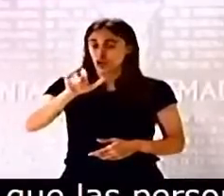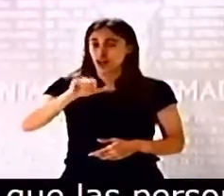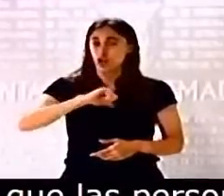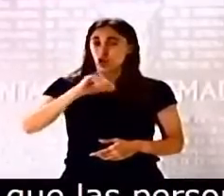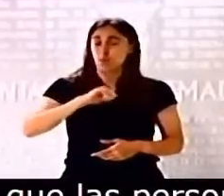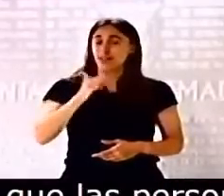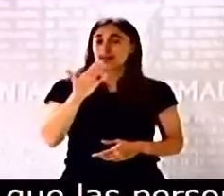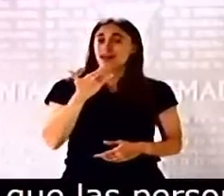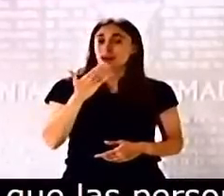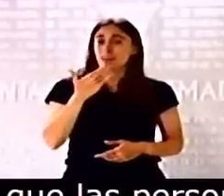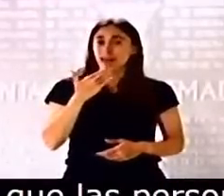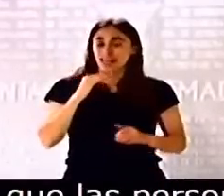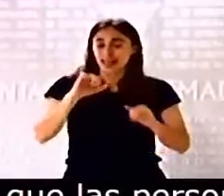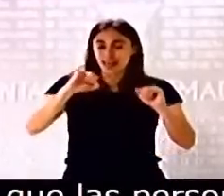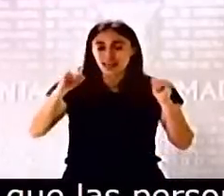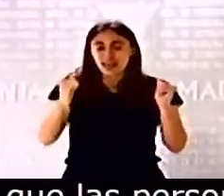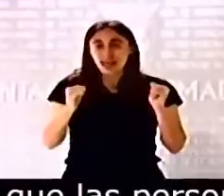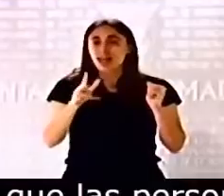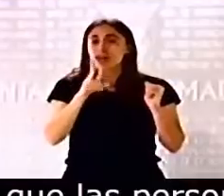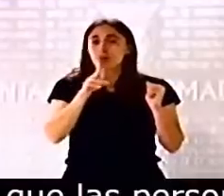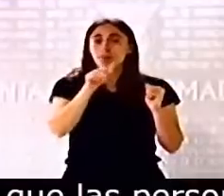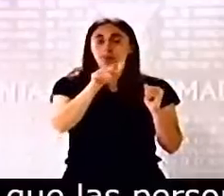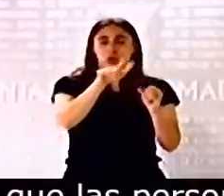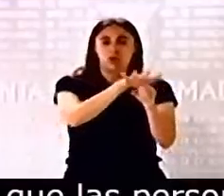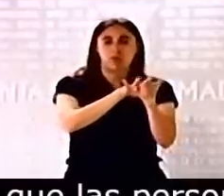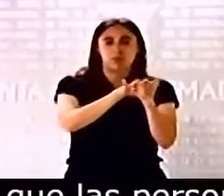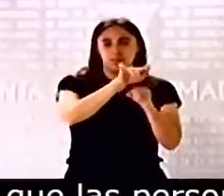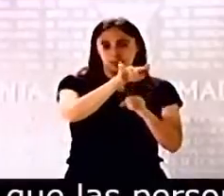de Mérida proceden de esta localidad.